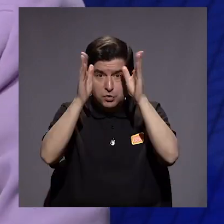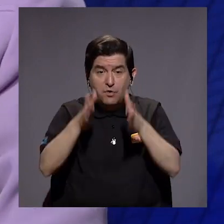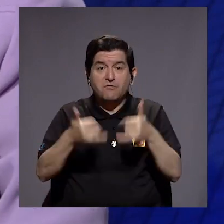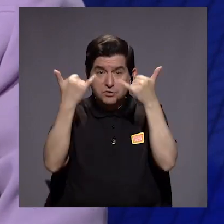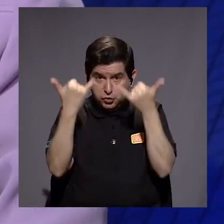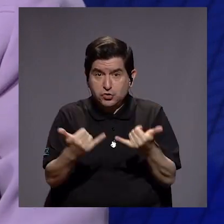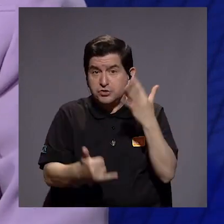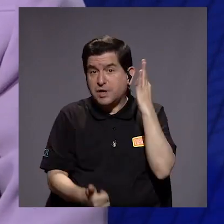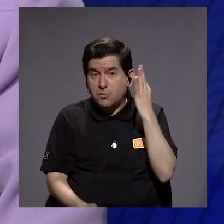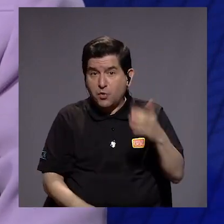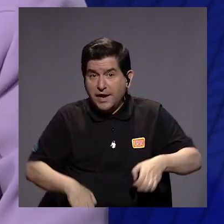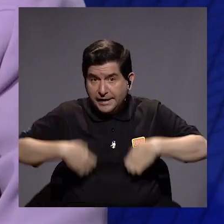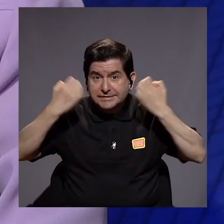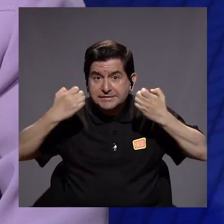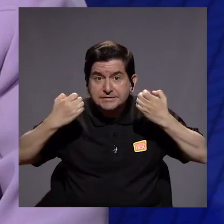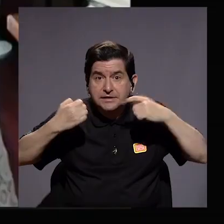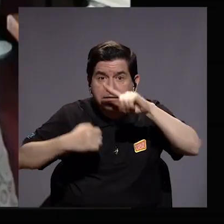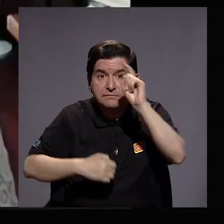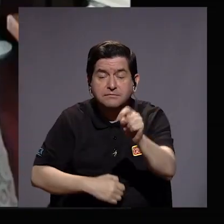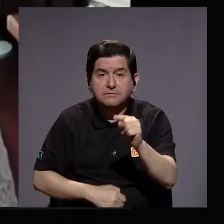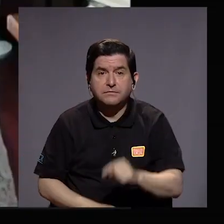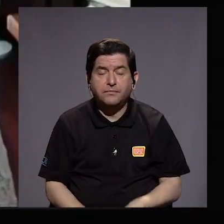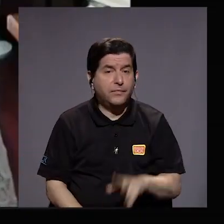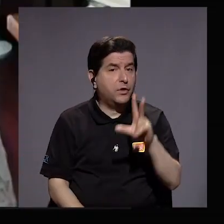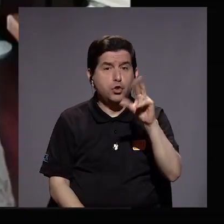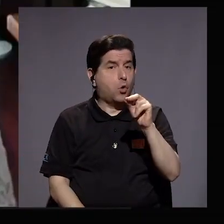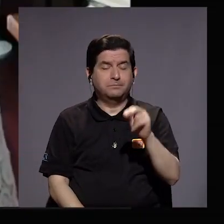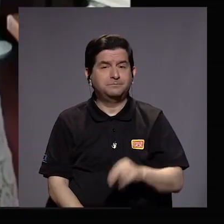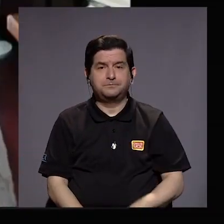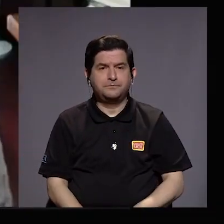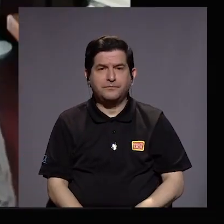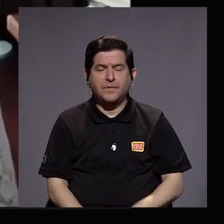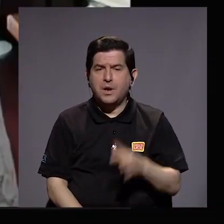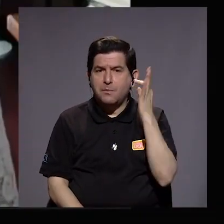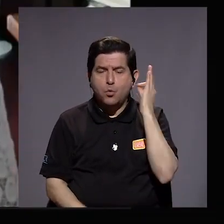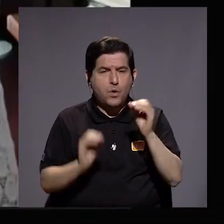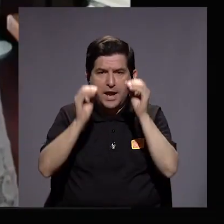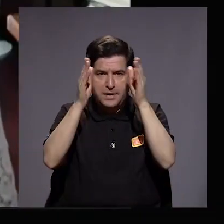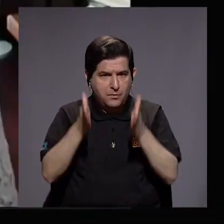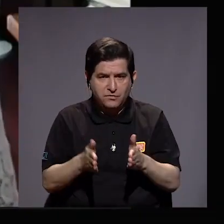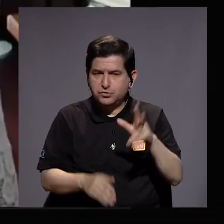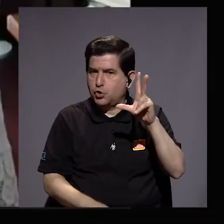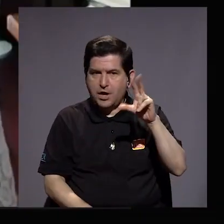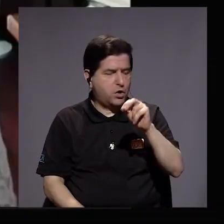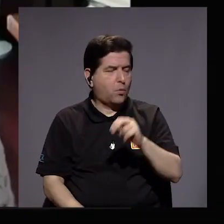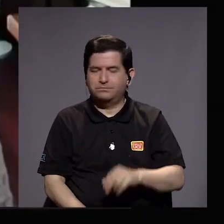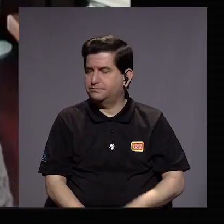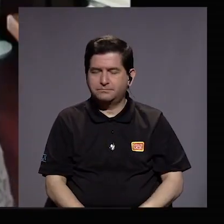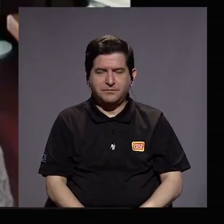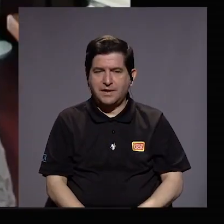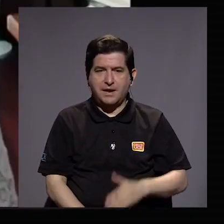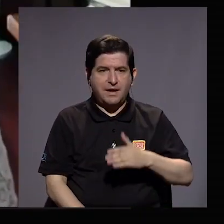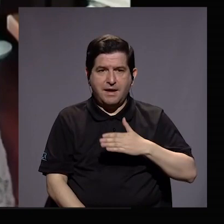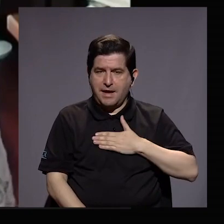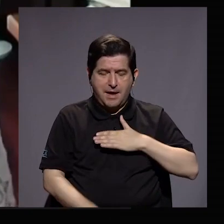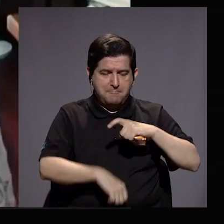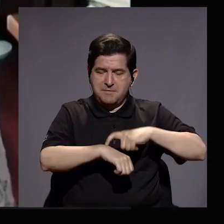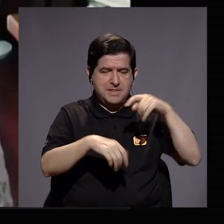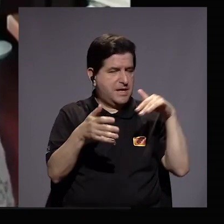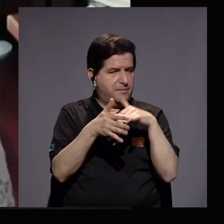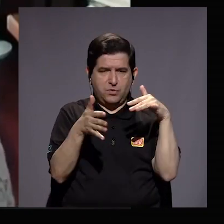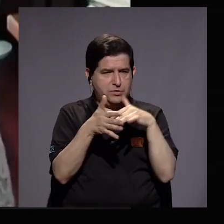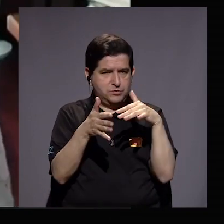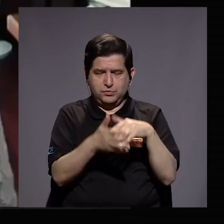cuerpo docente ya habían mujeres? No, mujeres docentes no vi en la época en